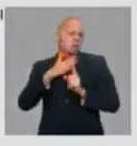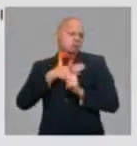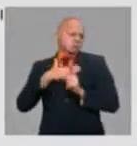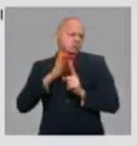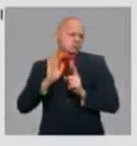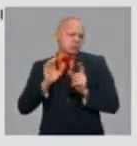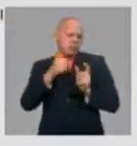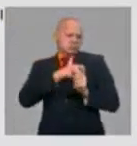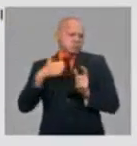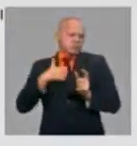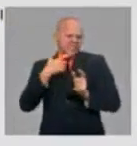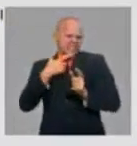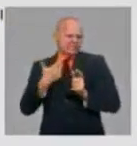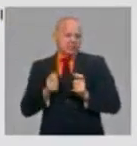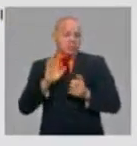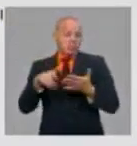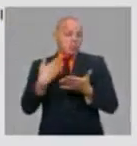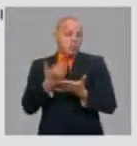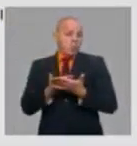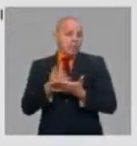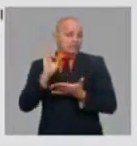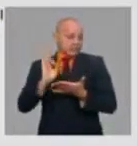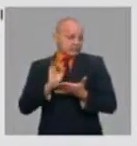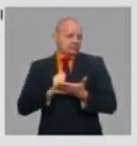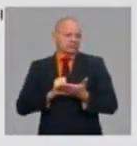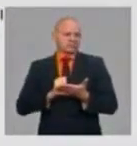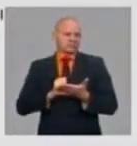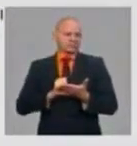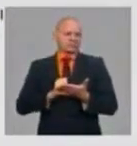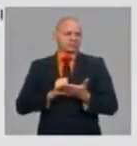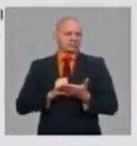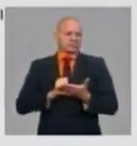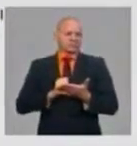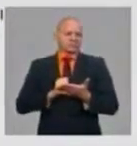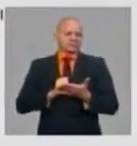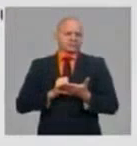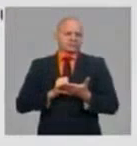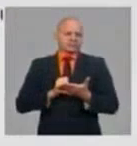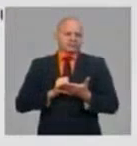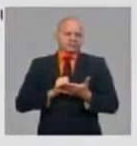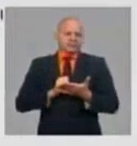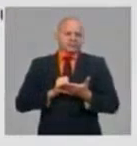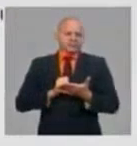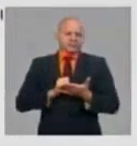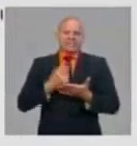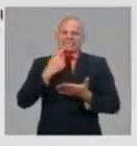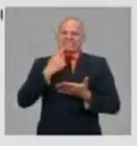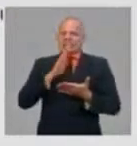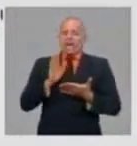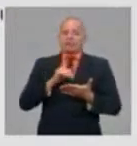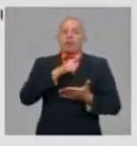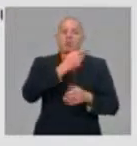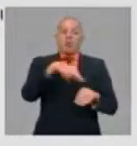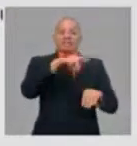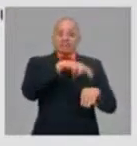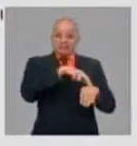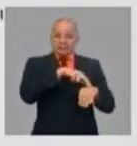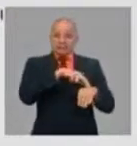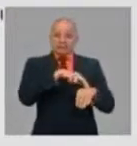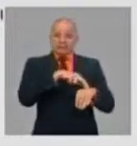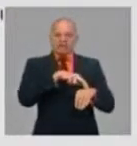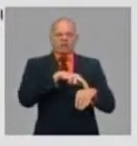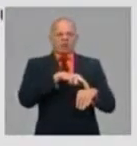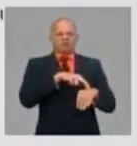filtró propuso la idea, para muchos loca, e irrealizable, por supuesto, de cambiar Puerto Rico por